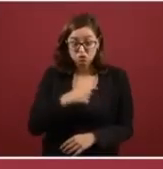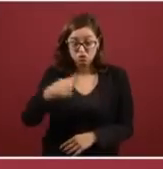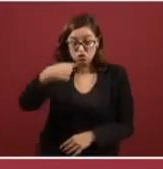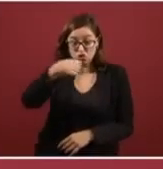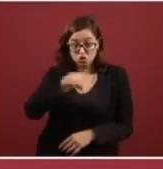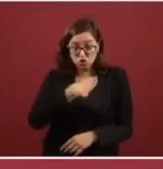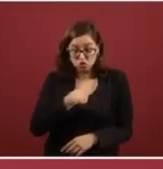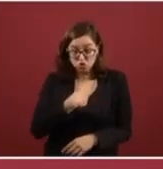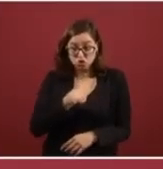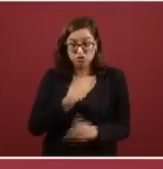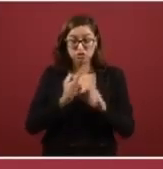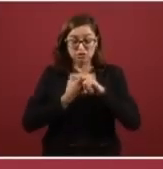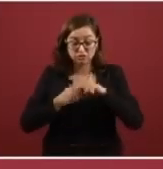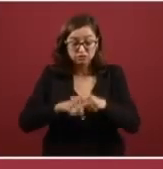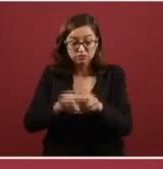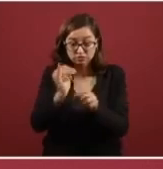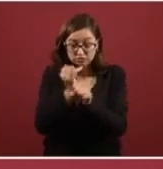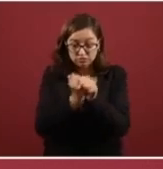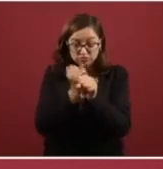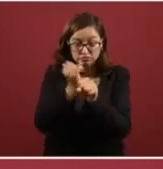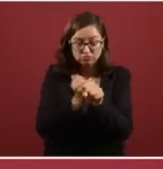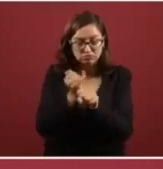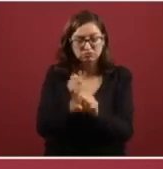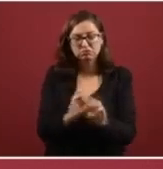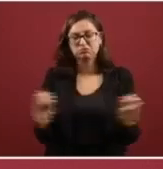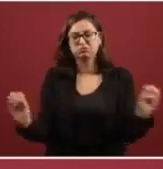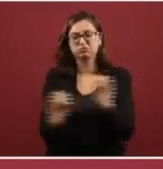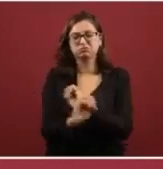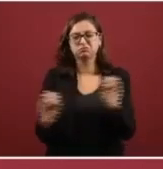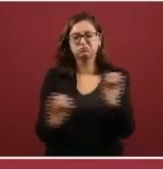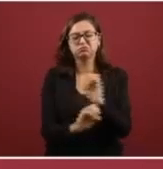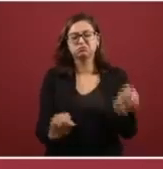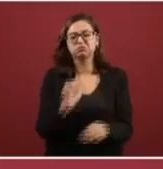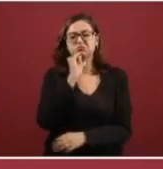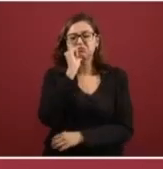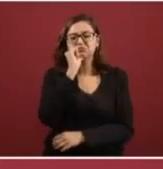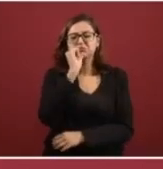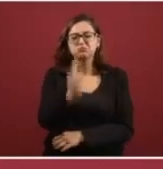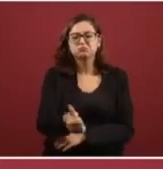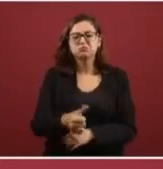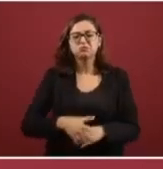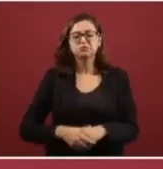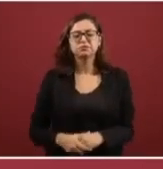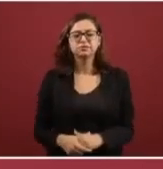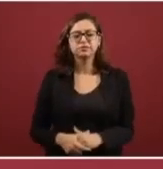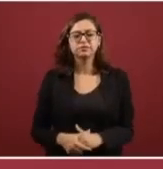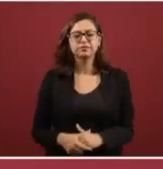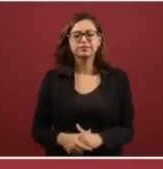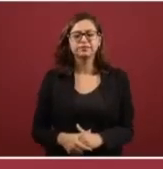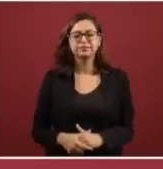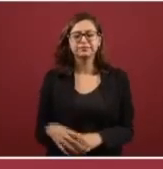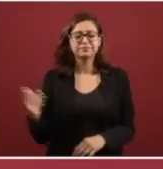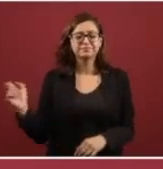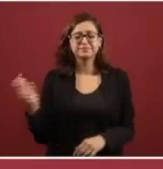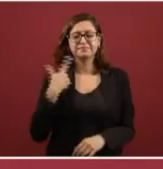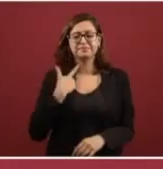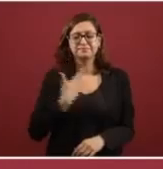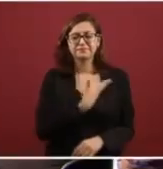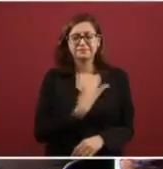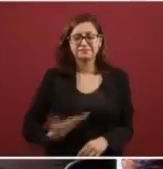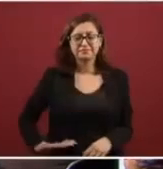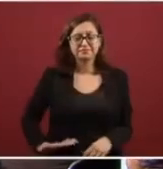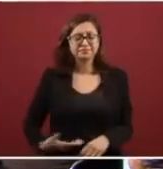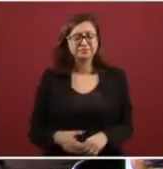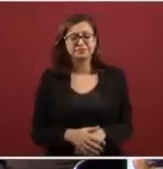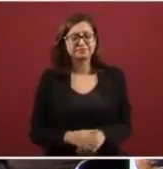Obrador, reiteró que su gobierno solo ordenaría investigaciones contra exmandatarios si en una consulta popular la gente así lo pidiera, pero